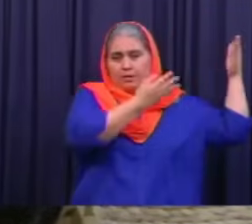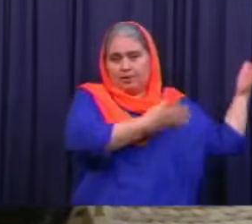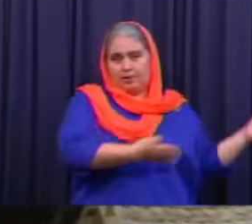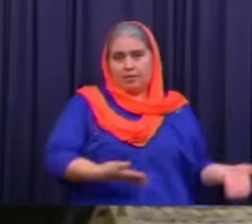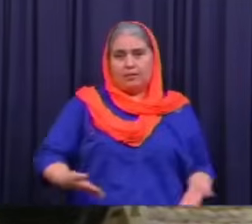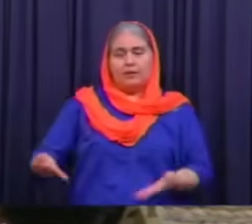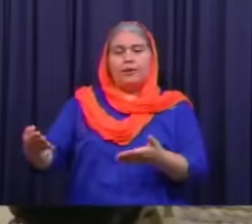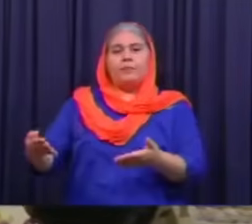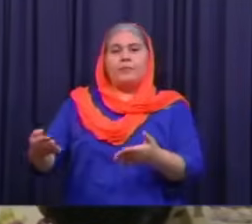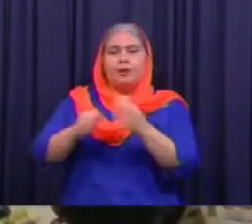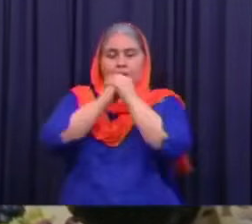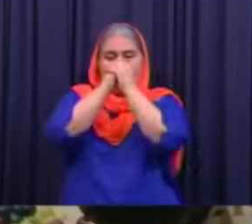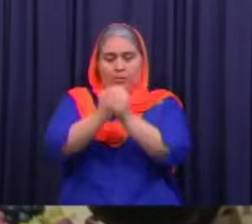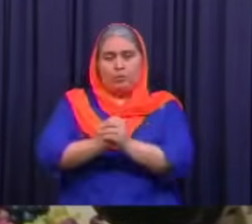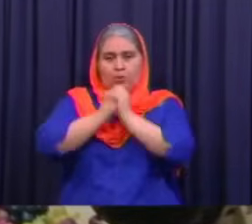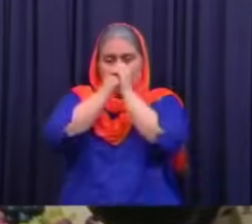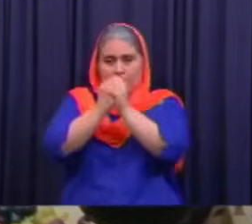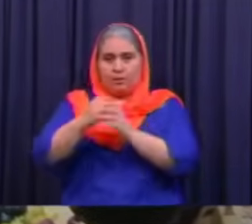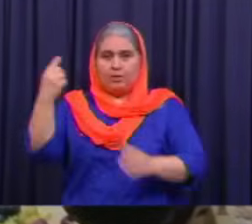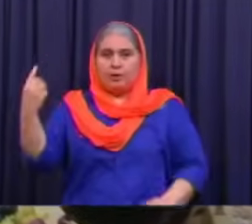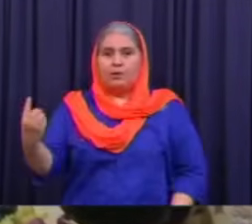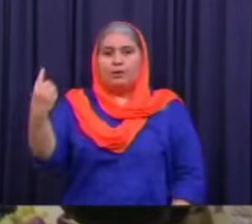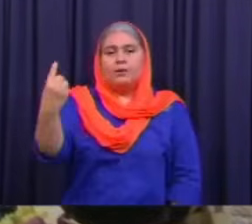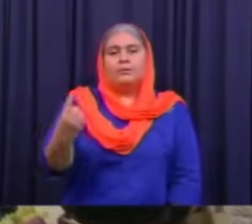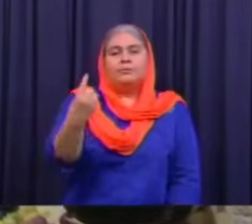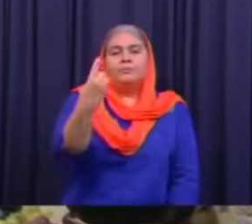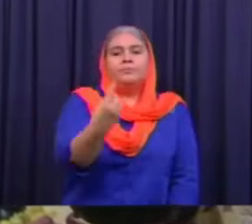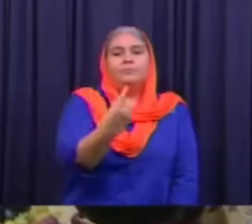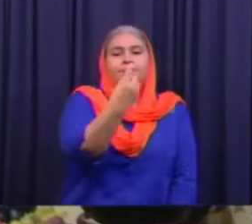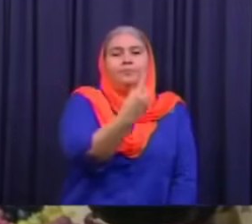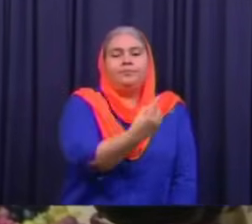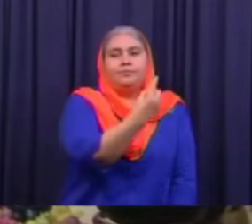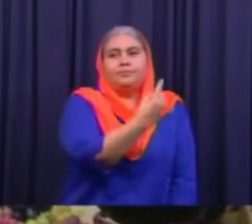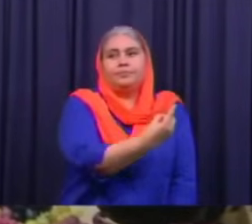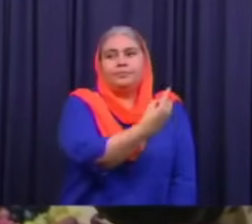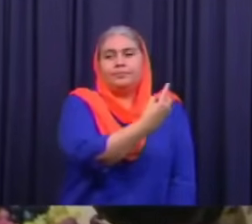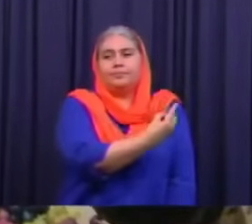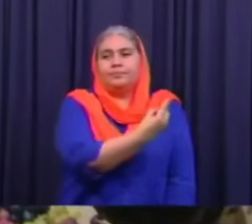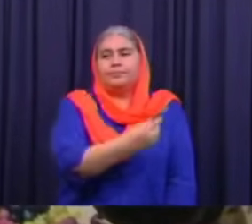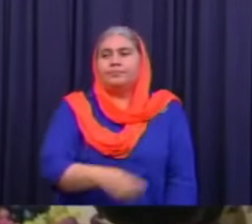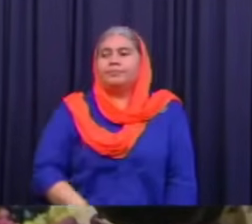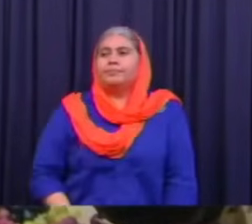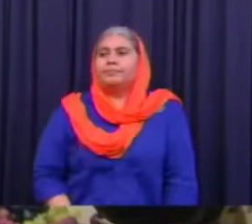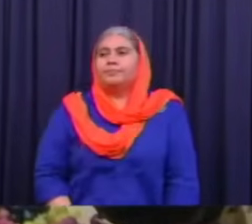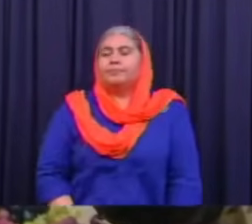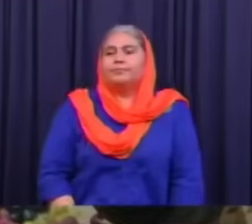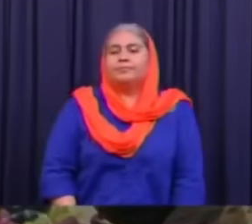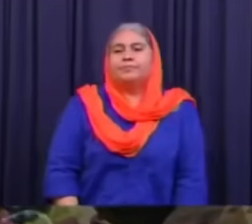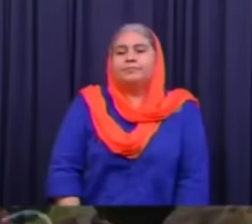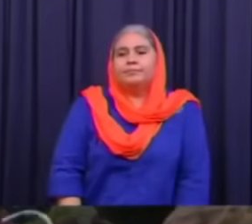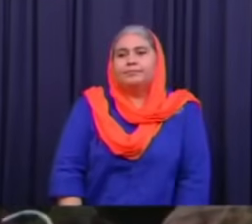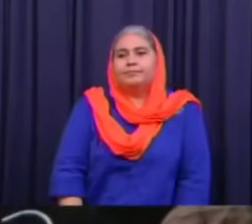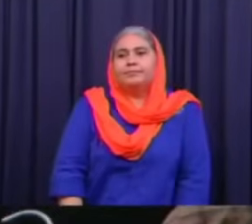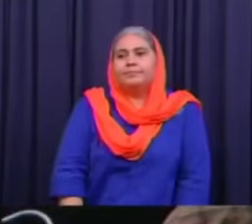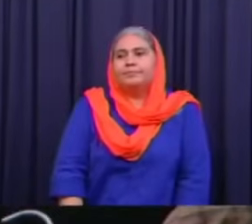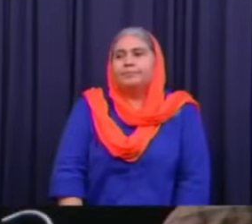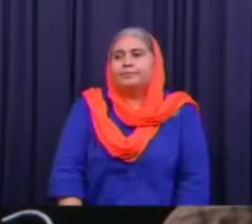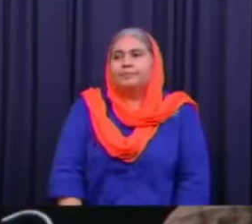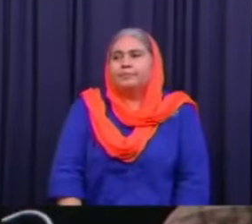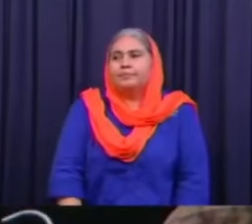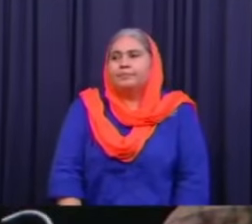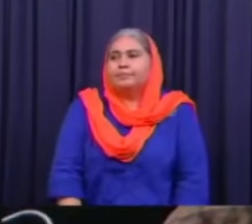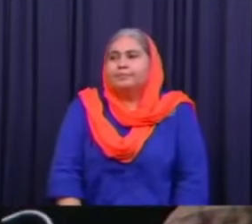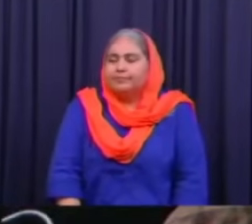mis hermanos por favor aquí está un hermano una señorita por acá vienen unos hermanos más Gloria a